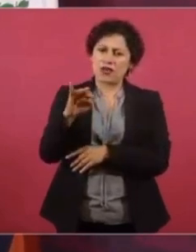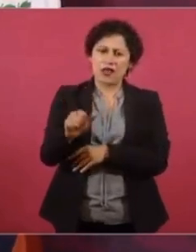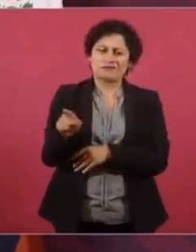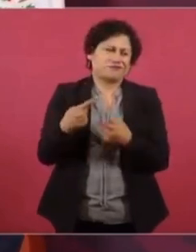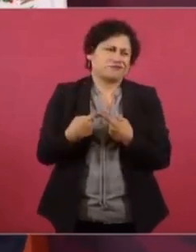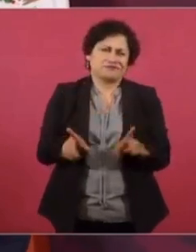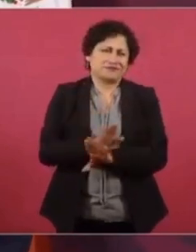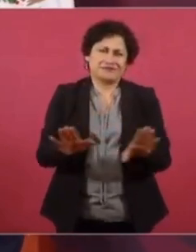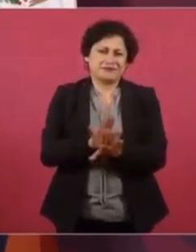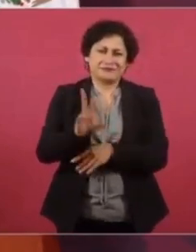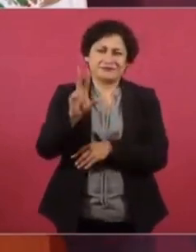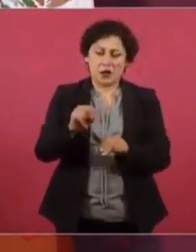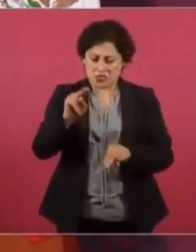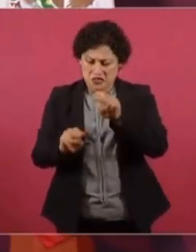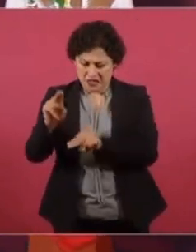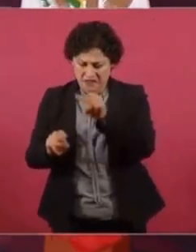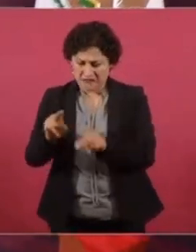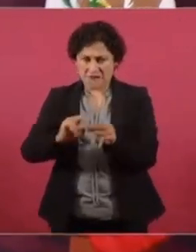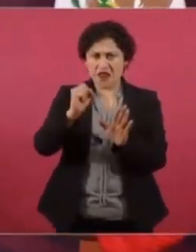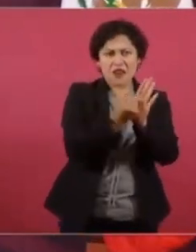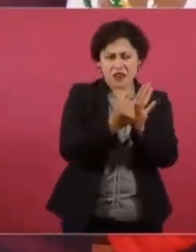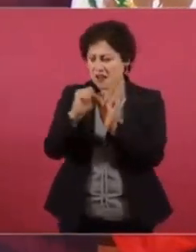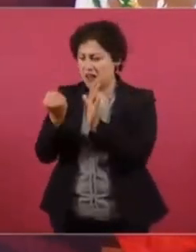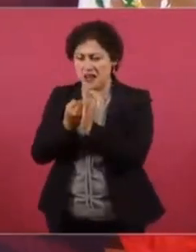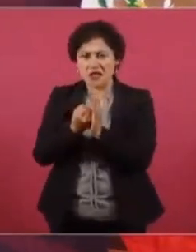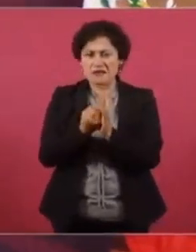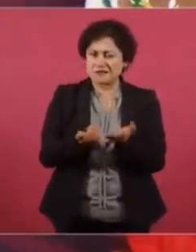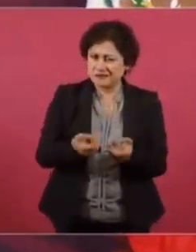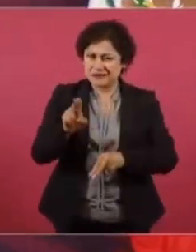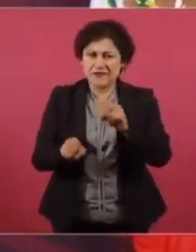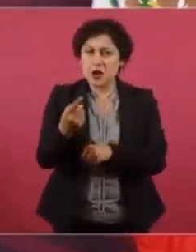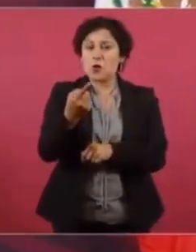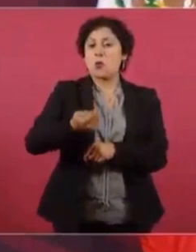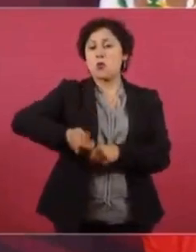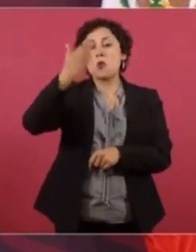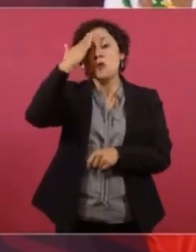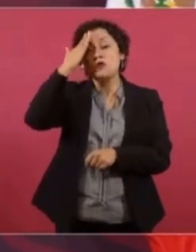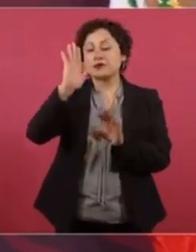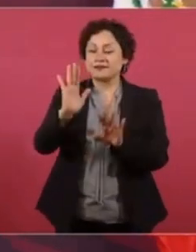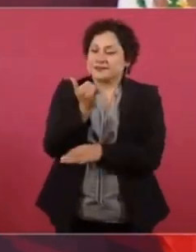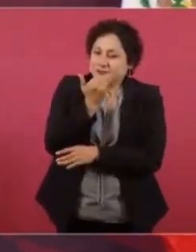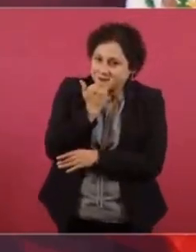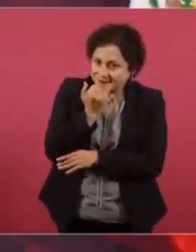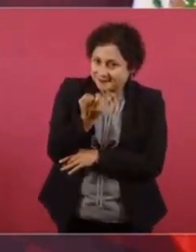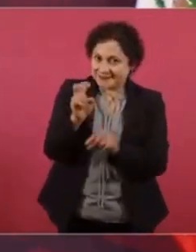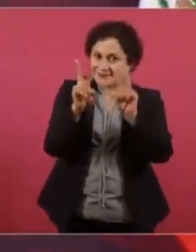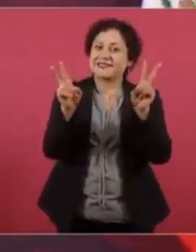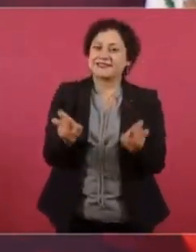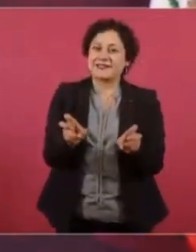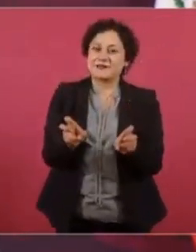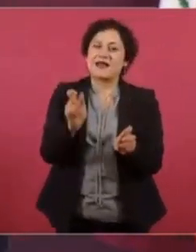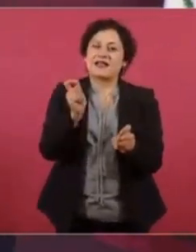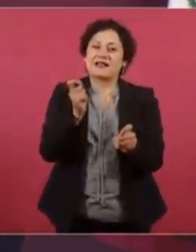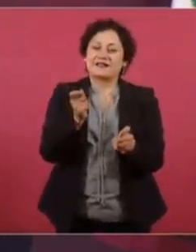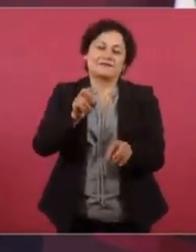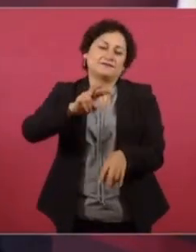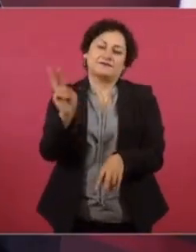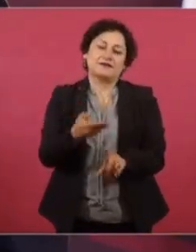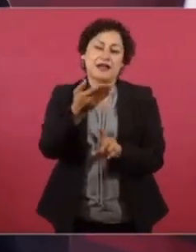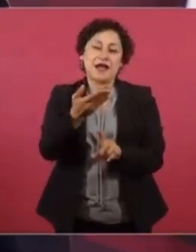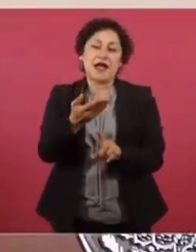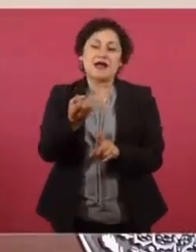en nada Eso es la categoría este uno tiene que ver con todo respeto toda una actitud muy prepotente